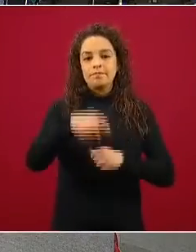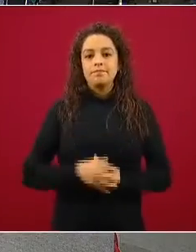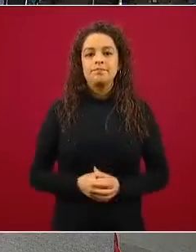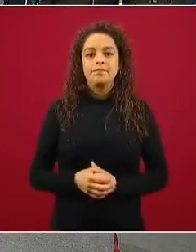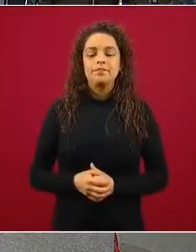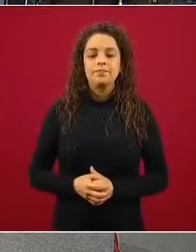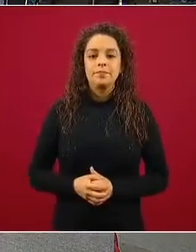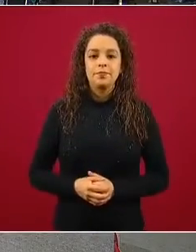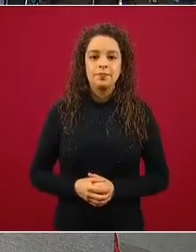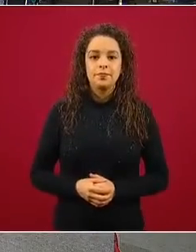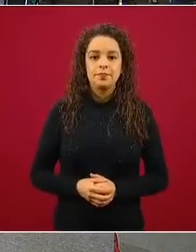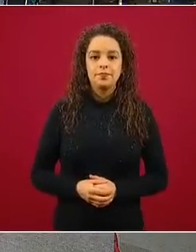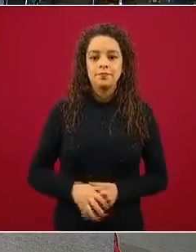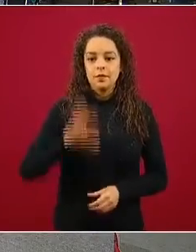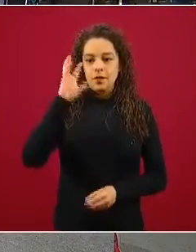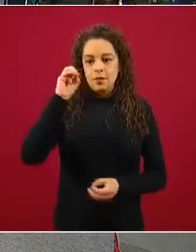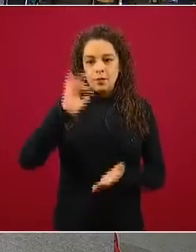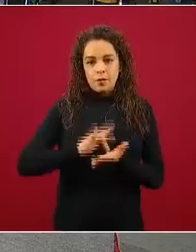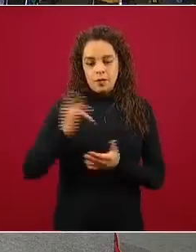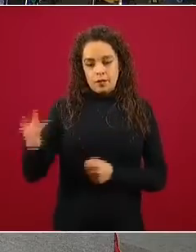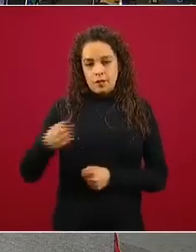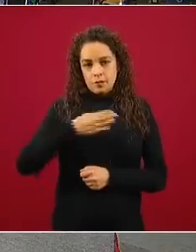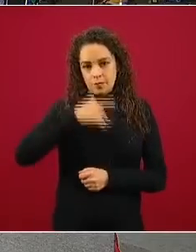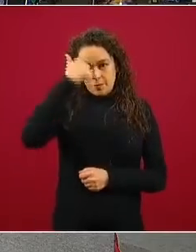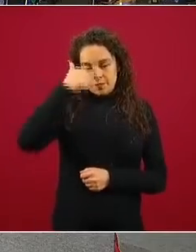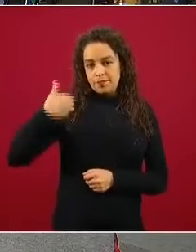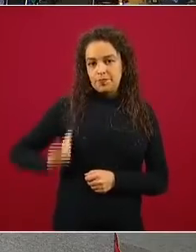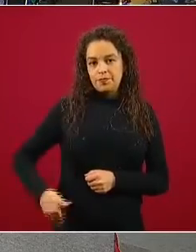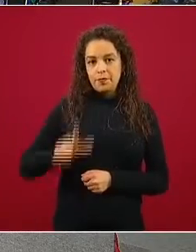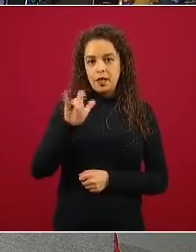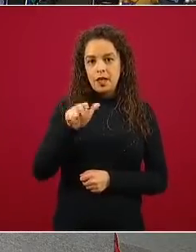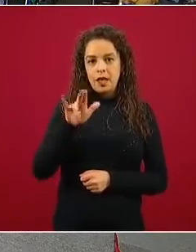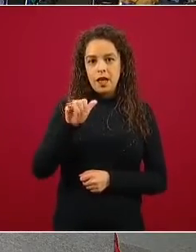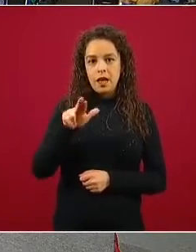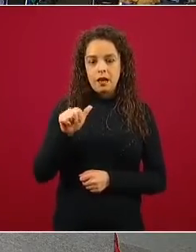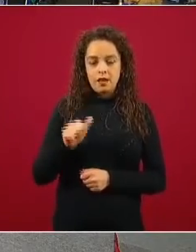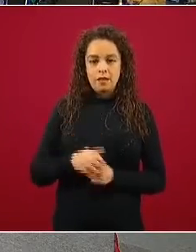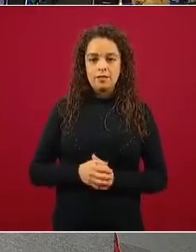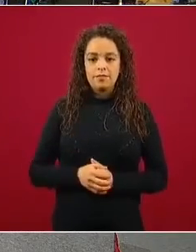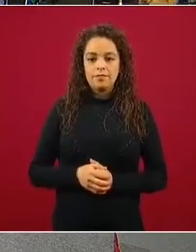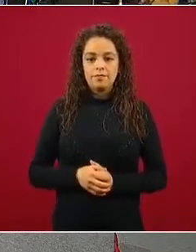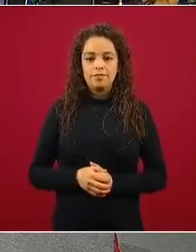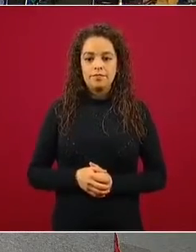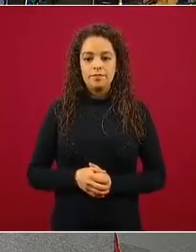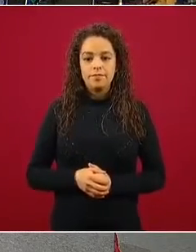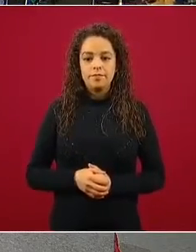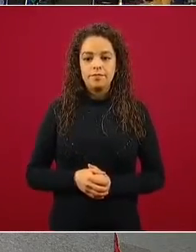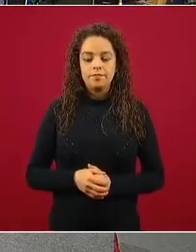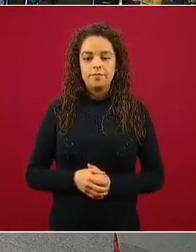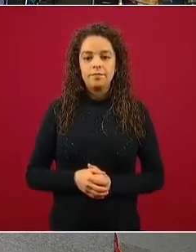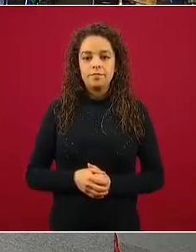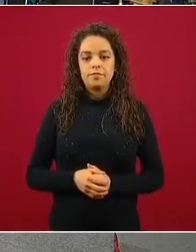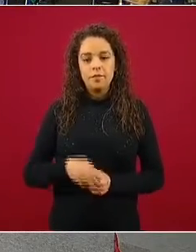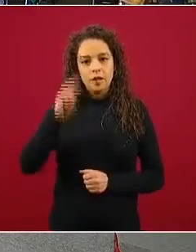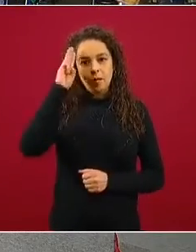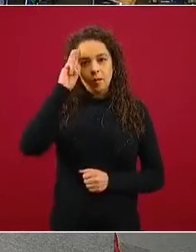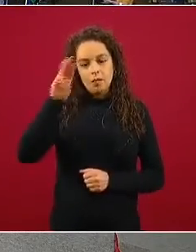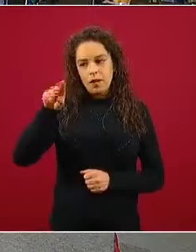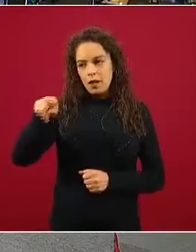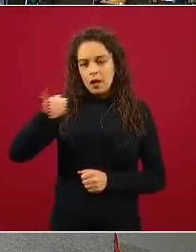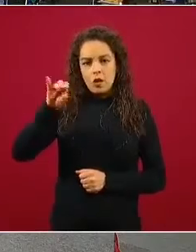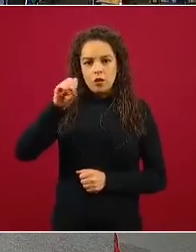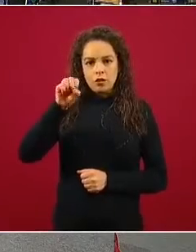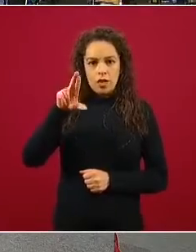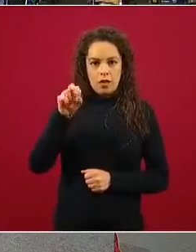Daniela. Gracias. Buenas noches, Liliana Noble de Pulso Saludable. Maestro José Robledo, yo